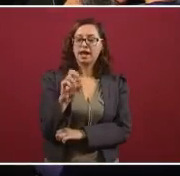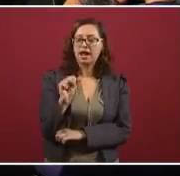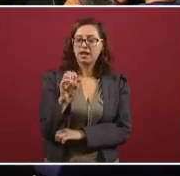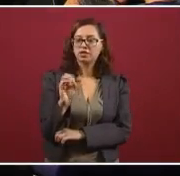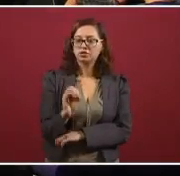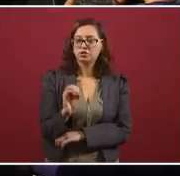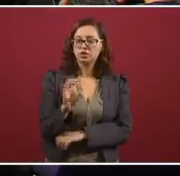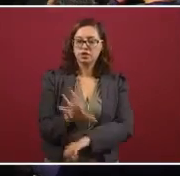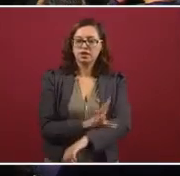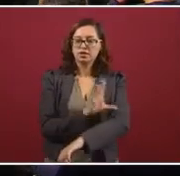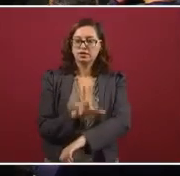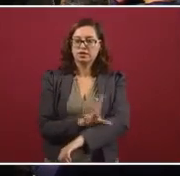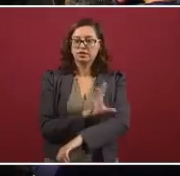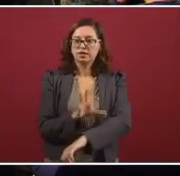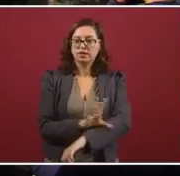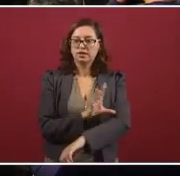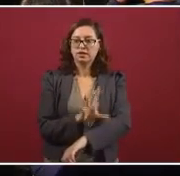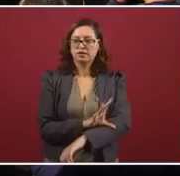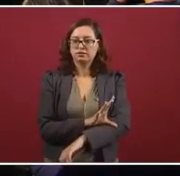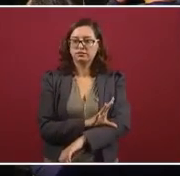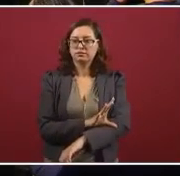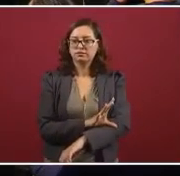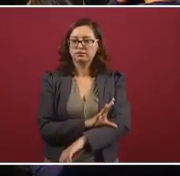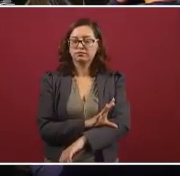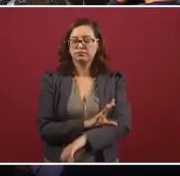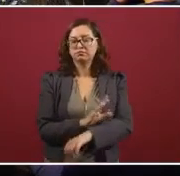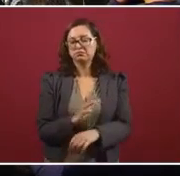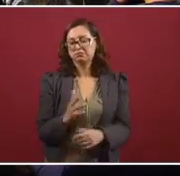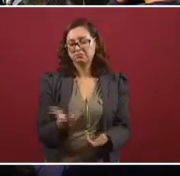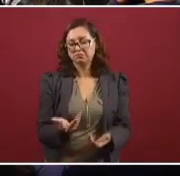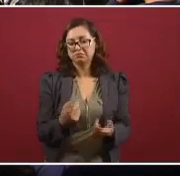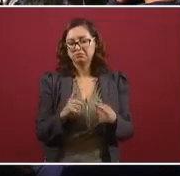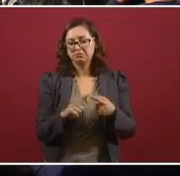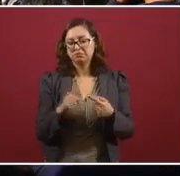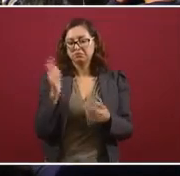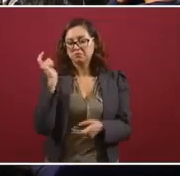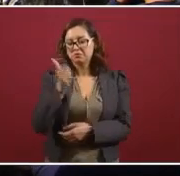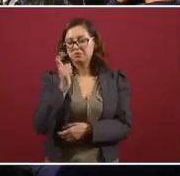Existía un precio de la tarifa